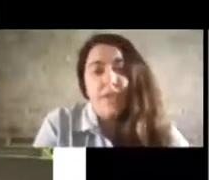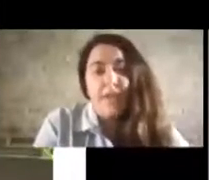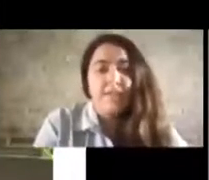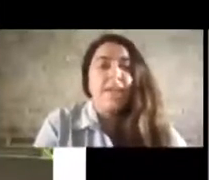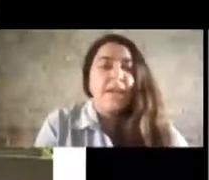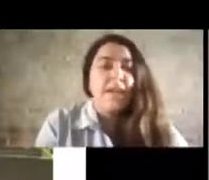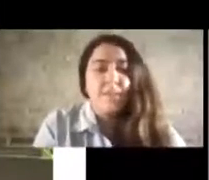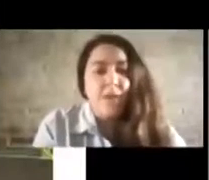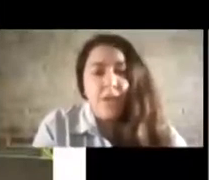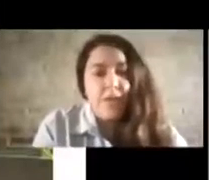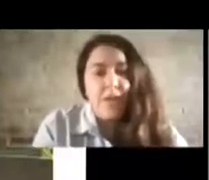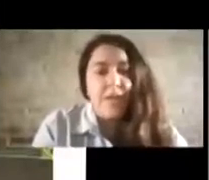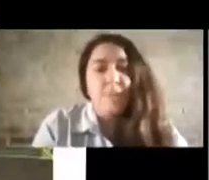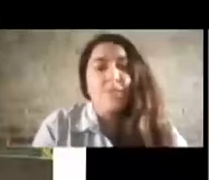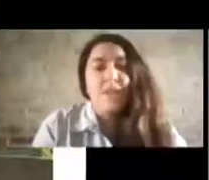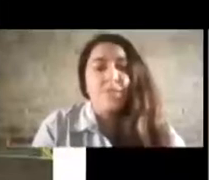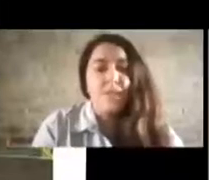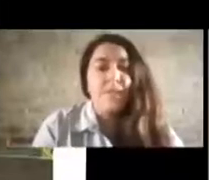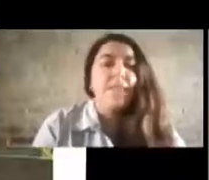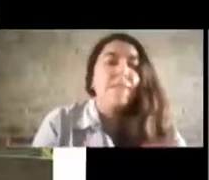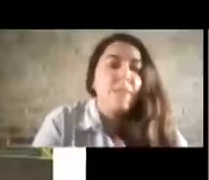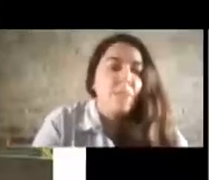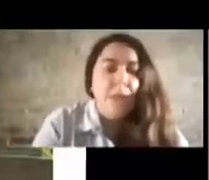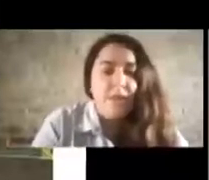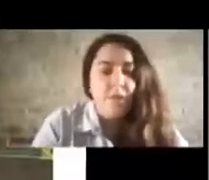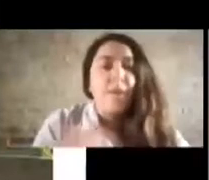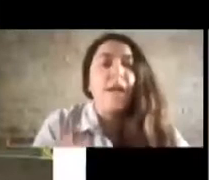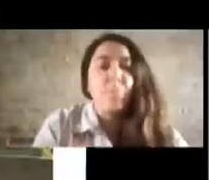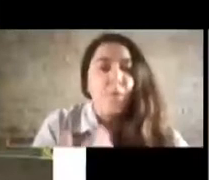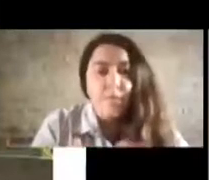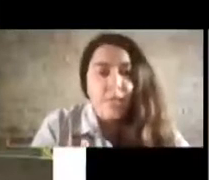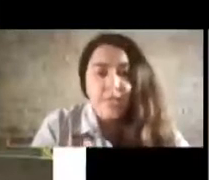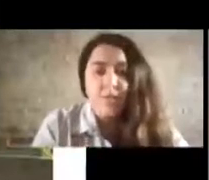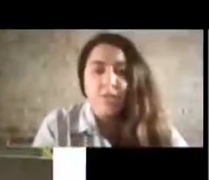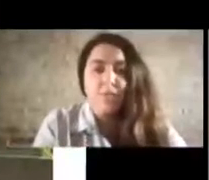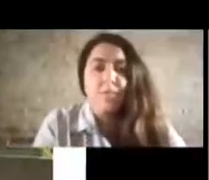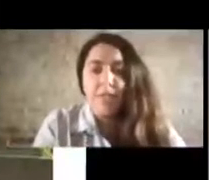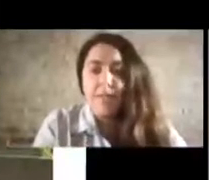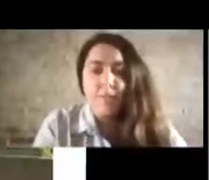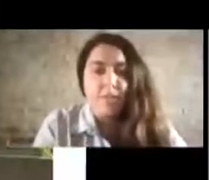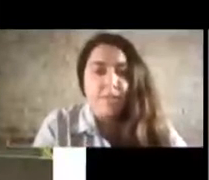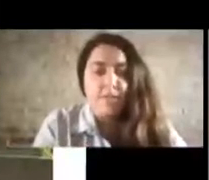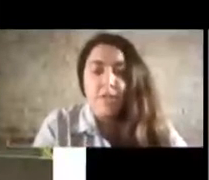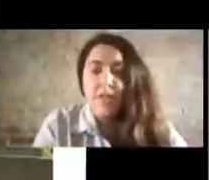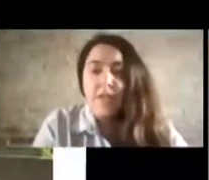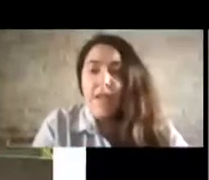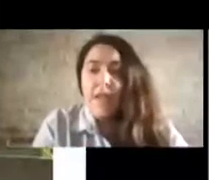los días a llevar lo que colectamos en la cocina y debe ser práctico para que podamos hacer continuamente este